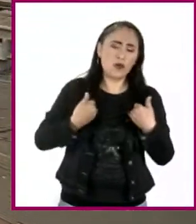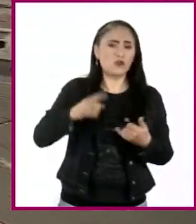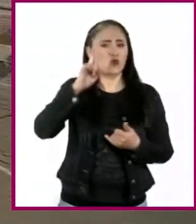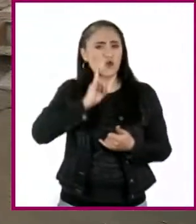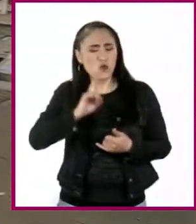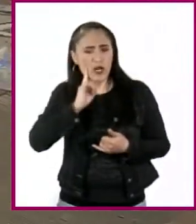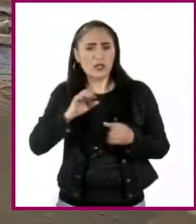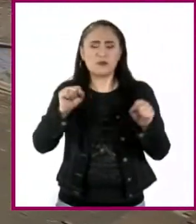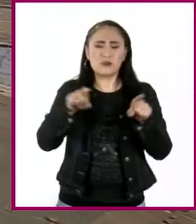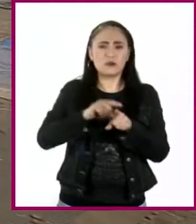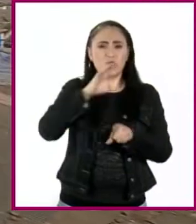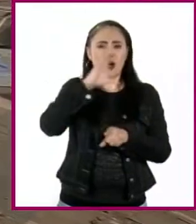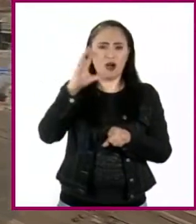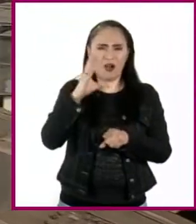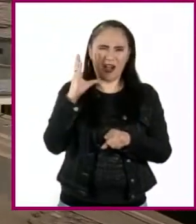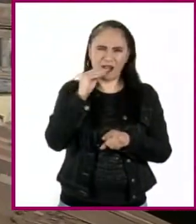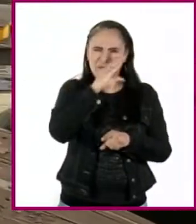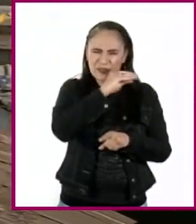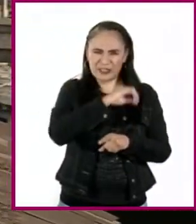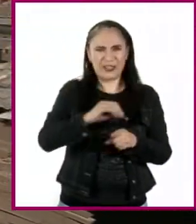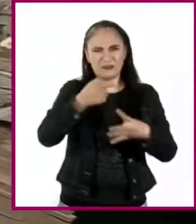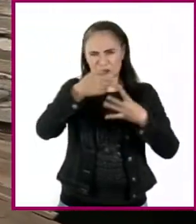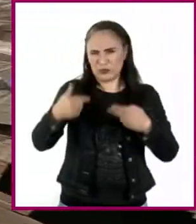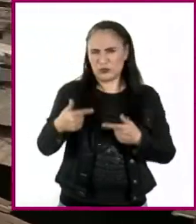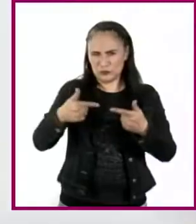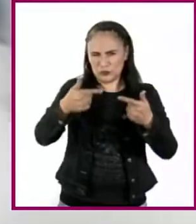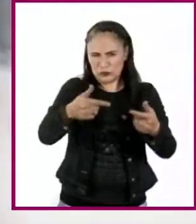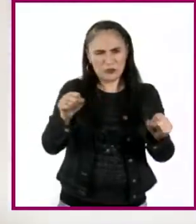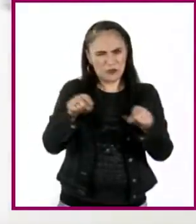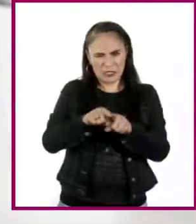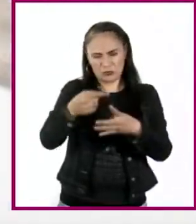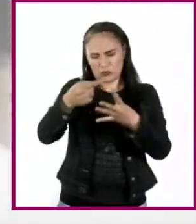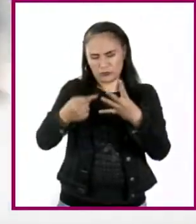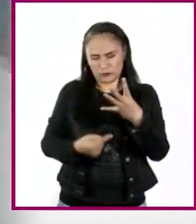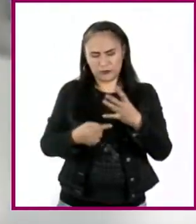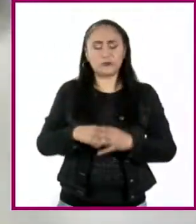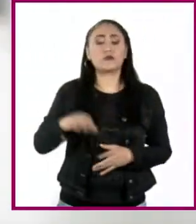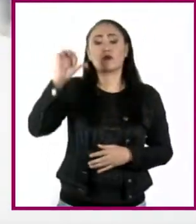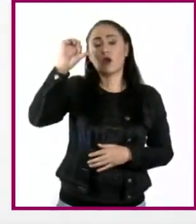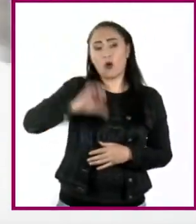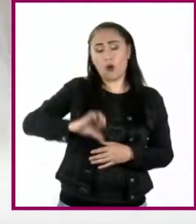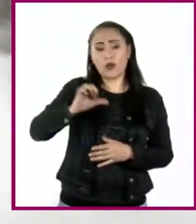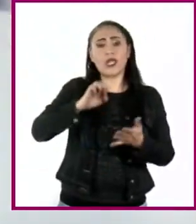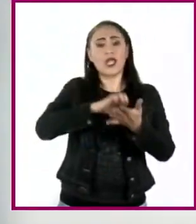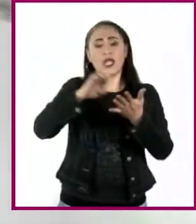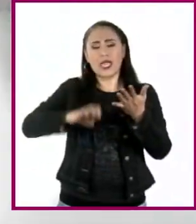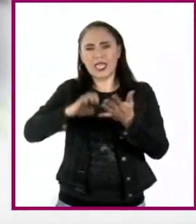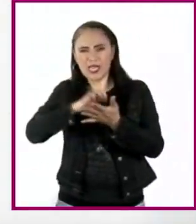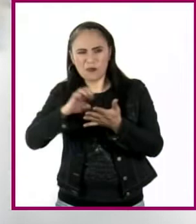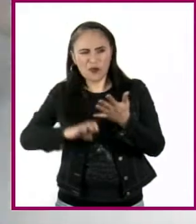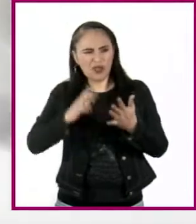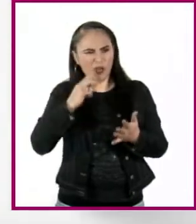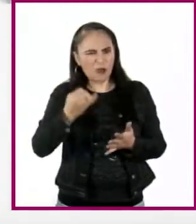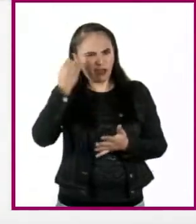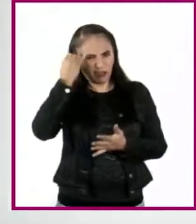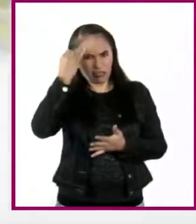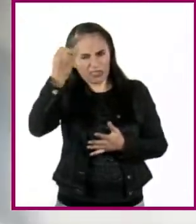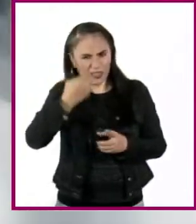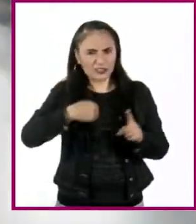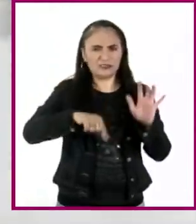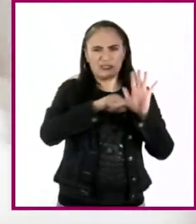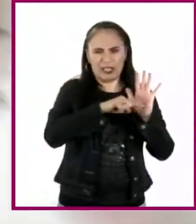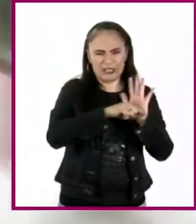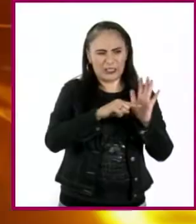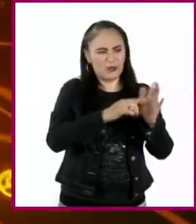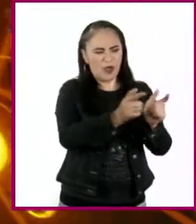y afrodescendientes, entre otros. En esta emisión veremos algunos ejemplos de estereotipos asociados a grupos